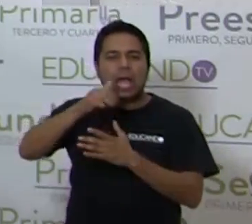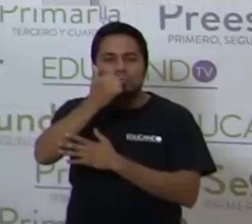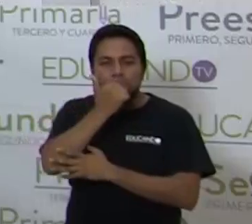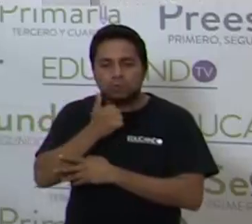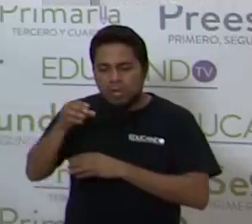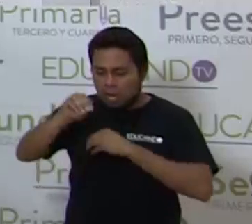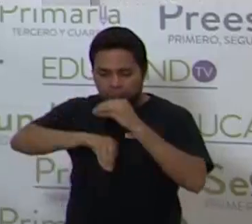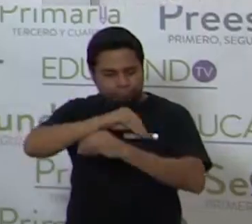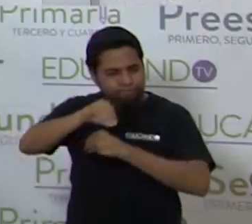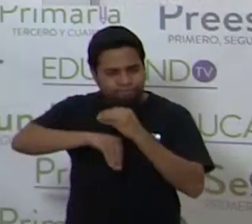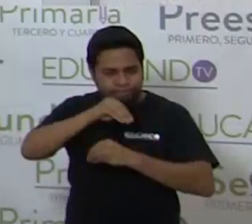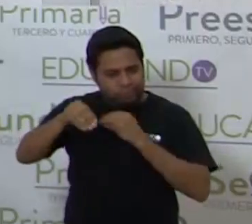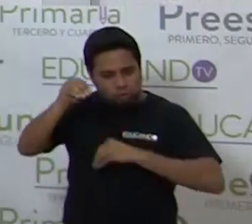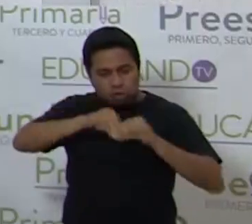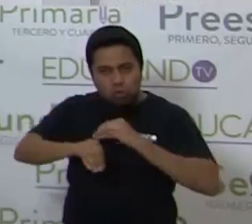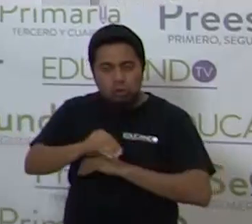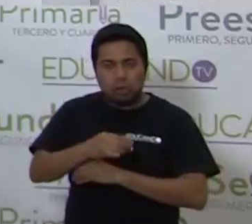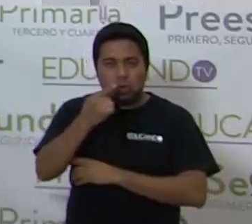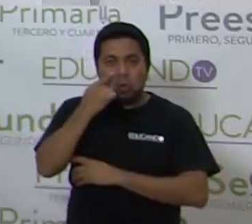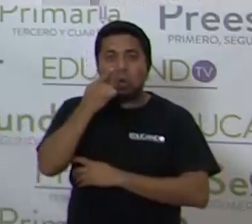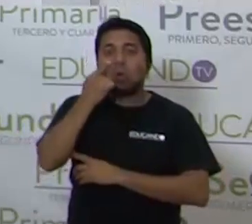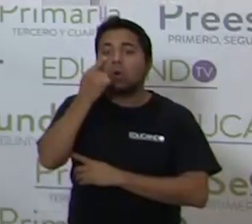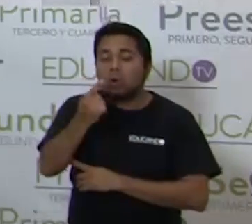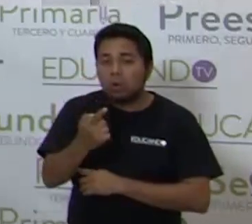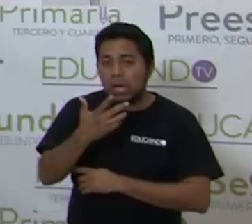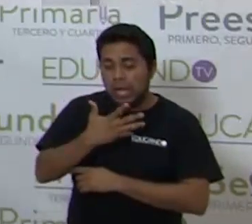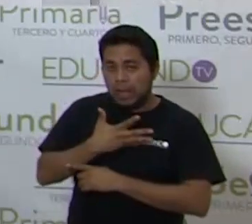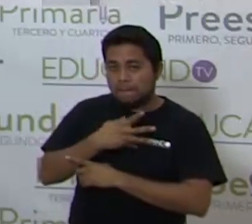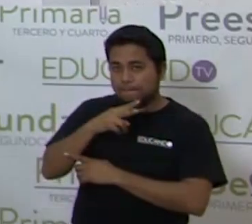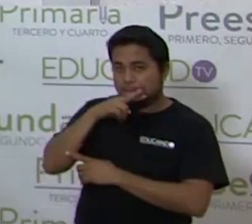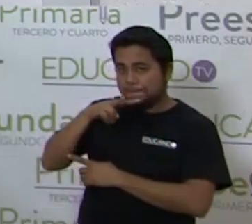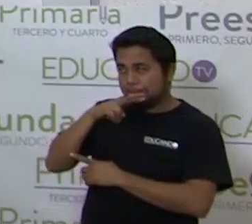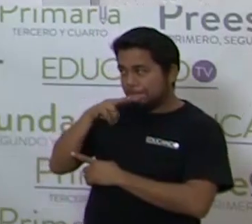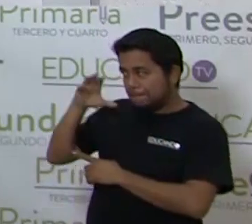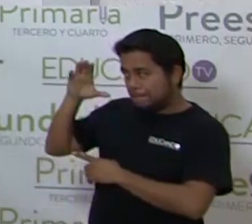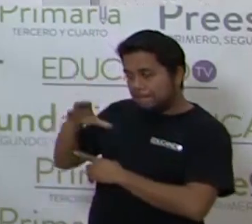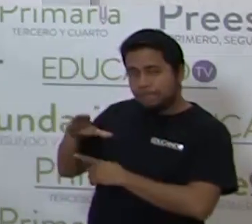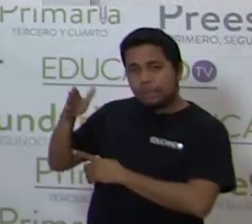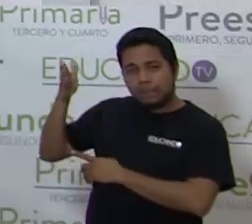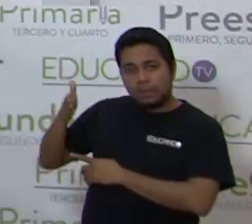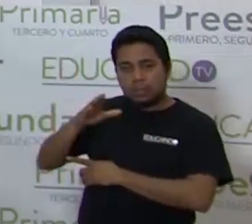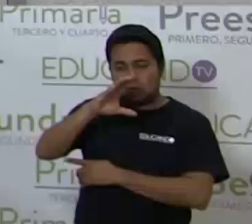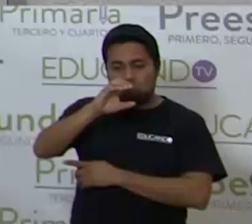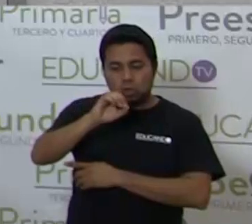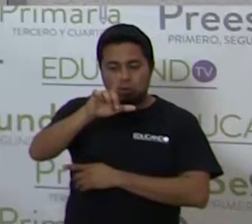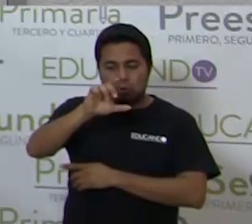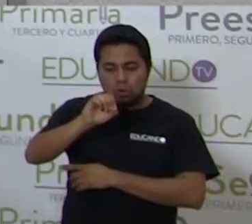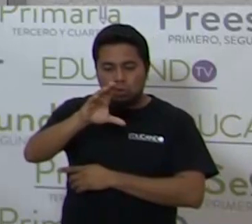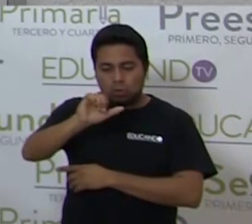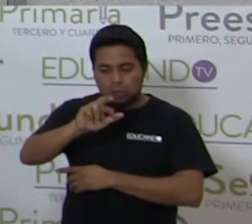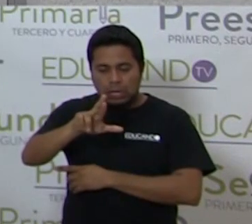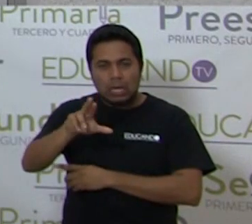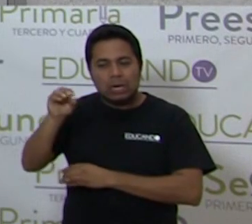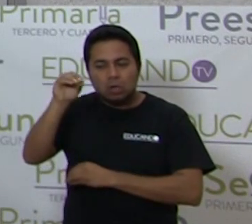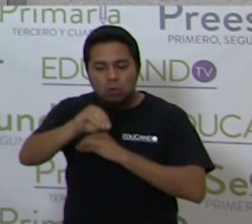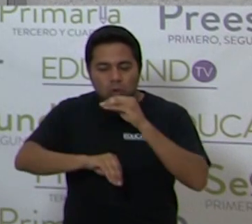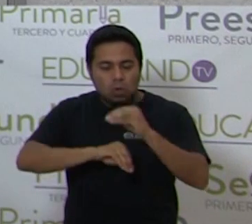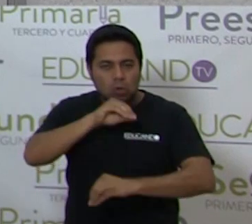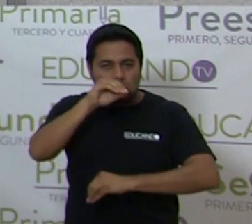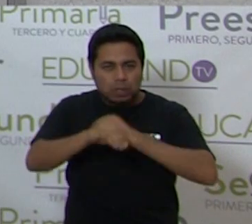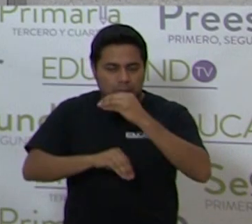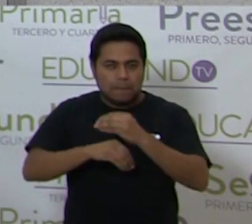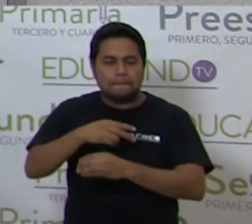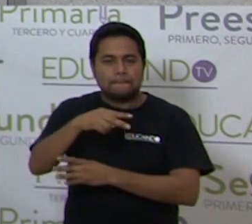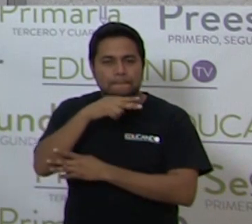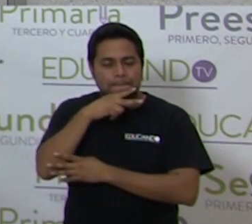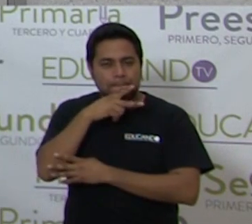atención. Tenemos el verbo colocar. ¿Bien? El verbo recuerda